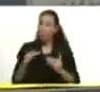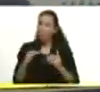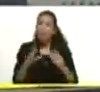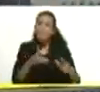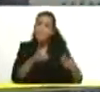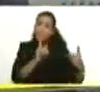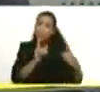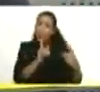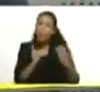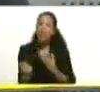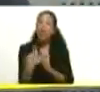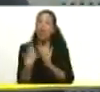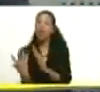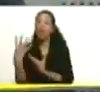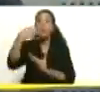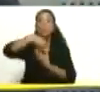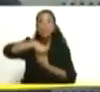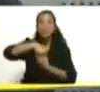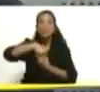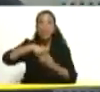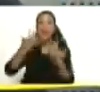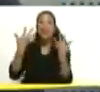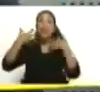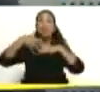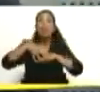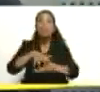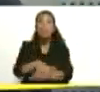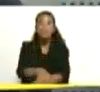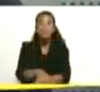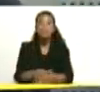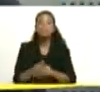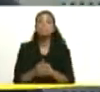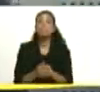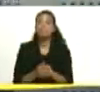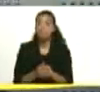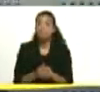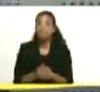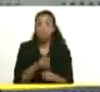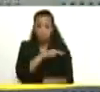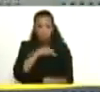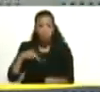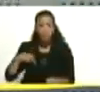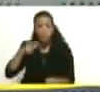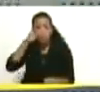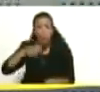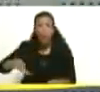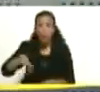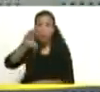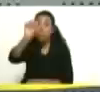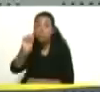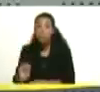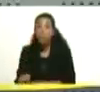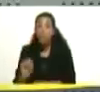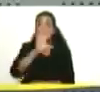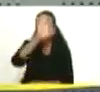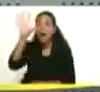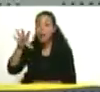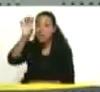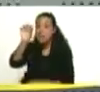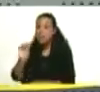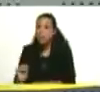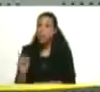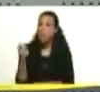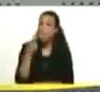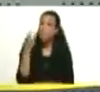diálogo, la inclusión, la integración. Nosotros como pueblos del sur tenemos que